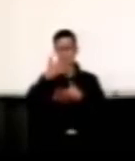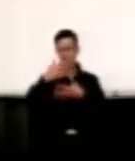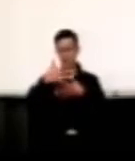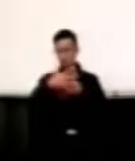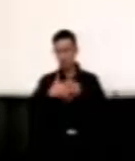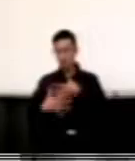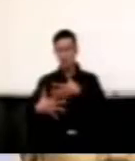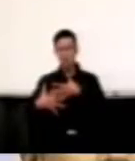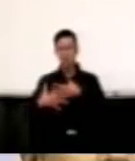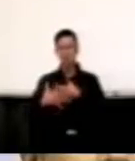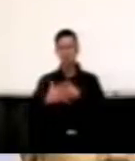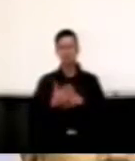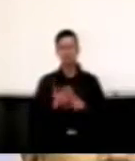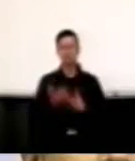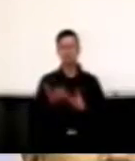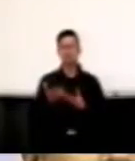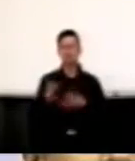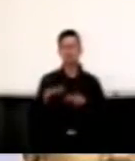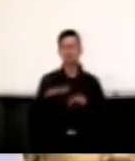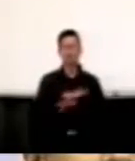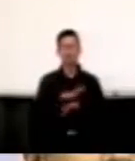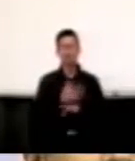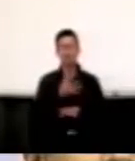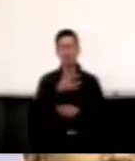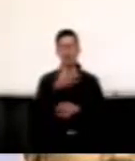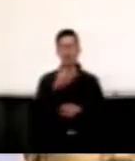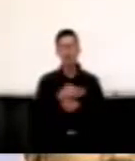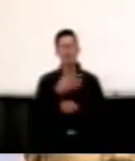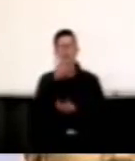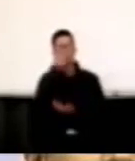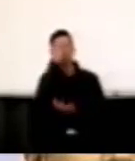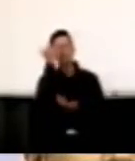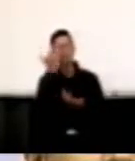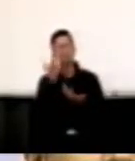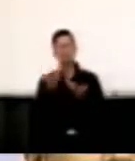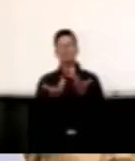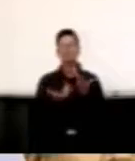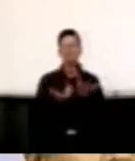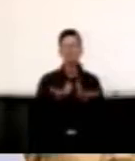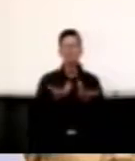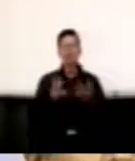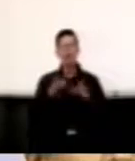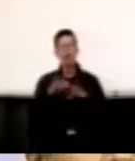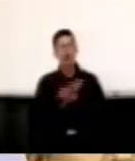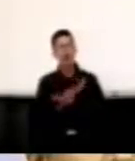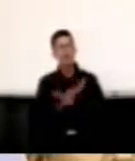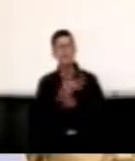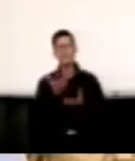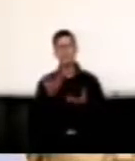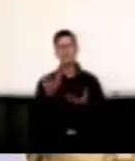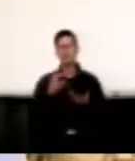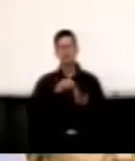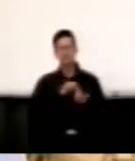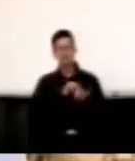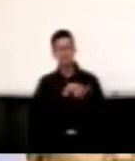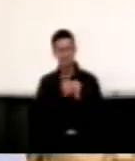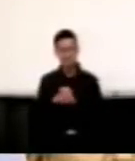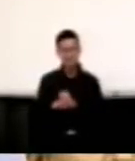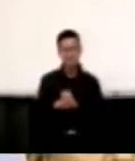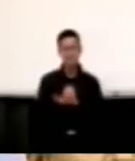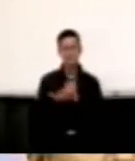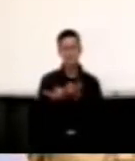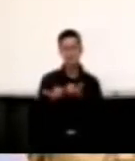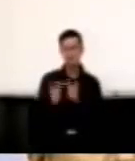sabemos si hay una recomposición, si hay un colapso, si hay una reconfiguración del sistema de